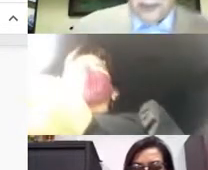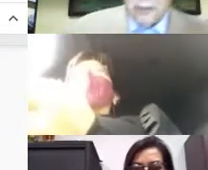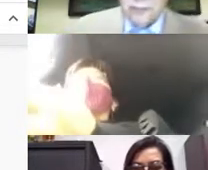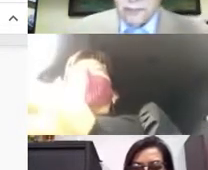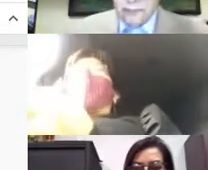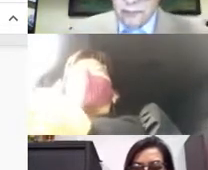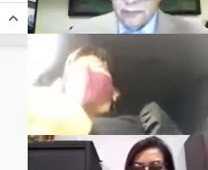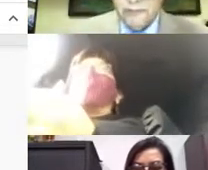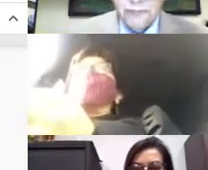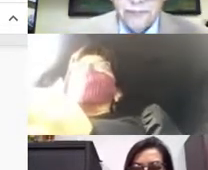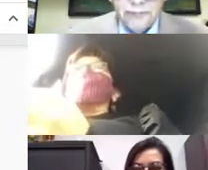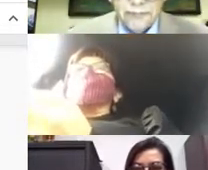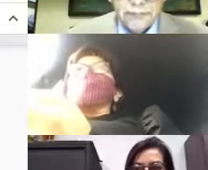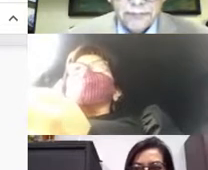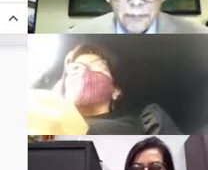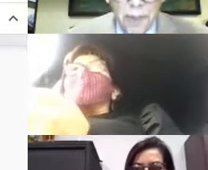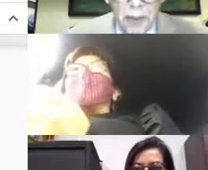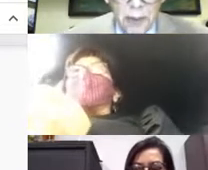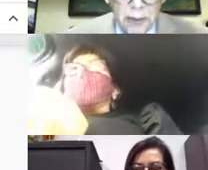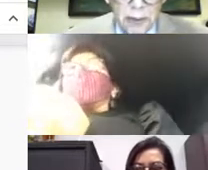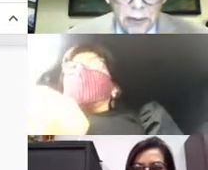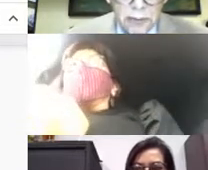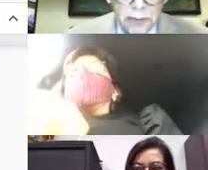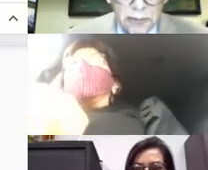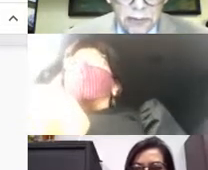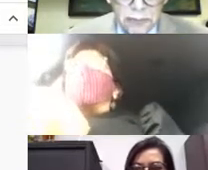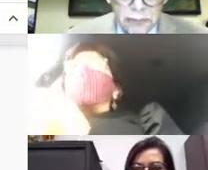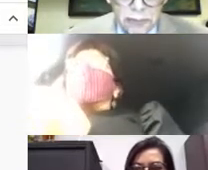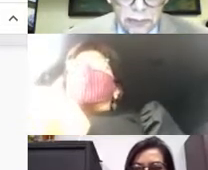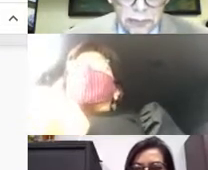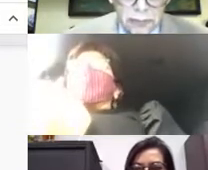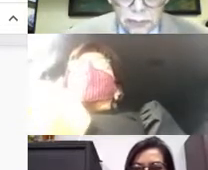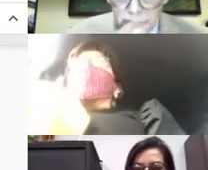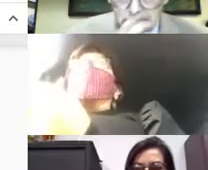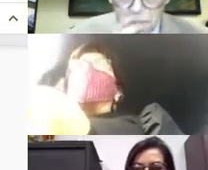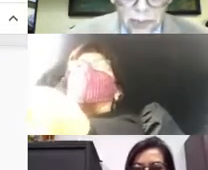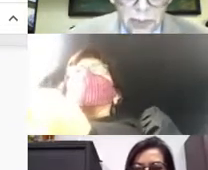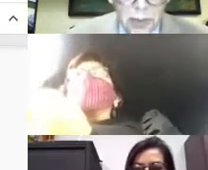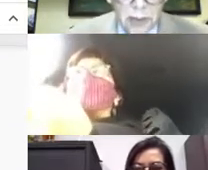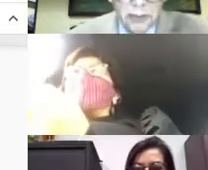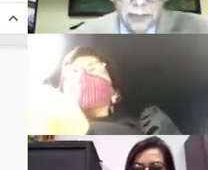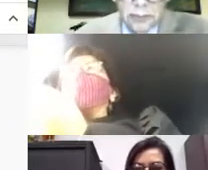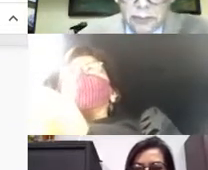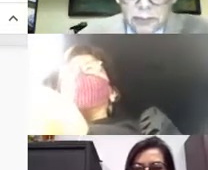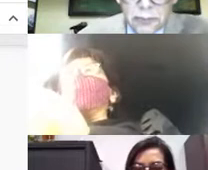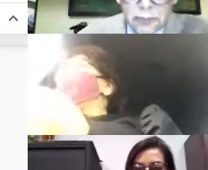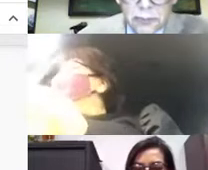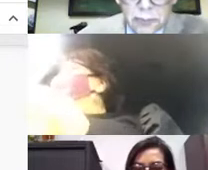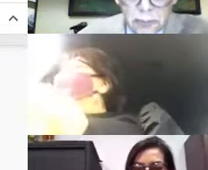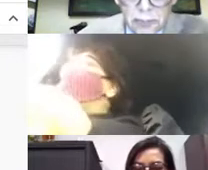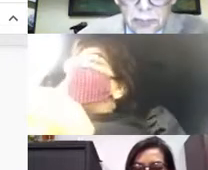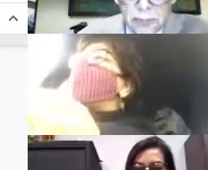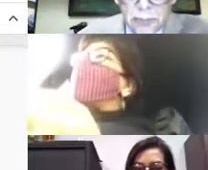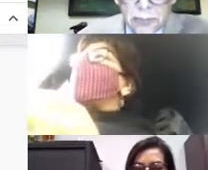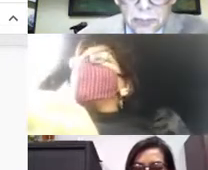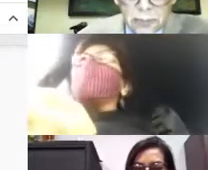Asimismo, evidentemente por cuestión de tiempo y una vez que se apruebe el presente acuerdo, será necesario remitirlo inmediatamente para que sea concluido en el orden